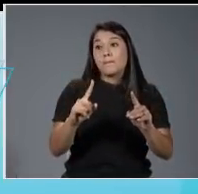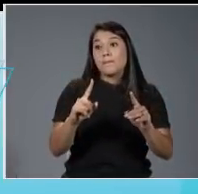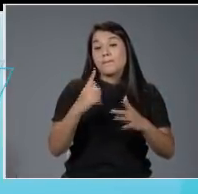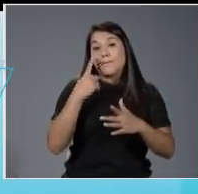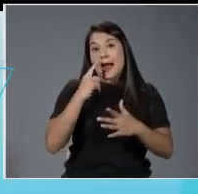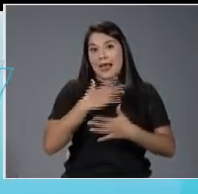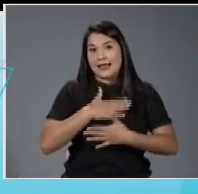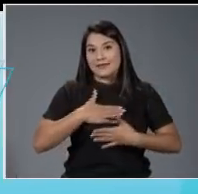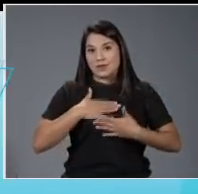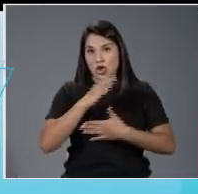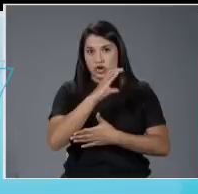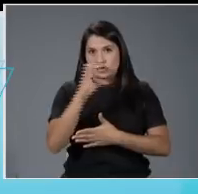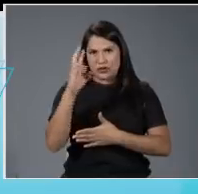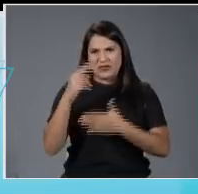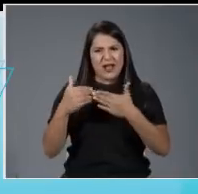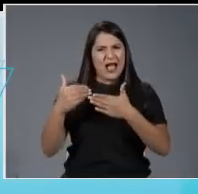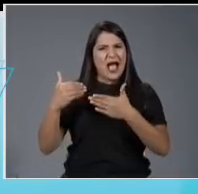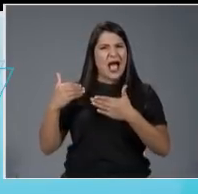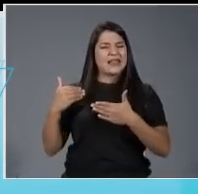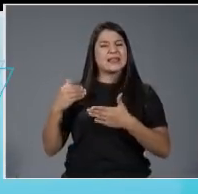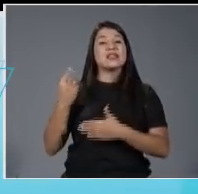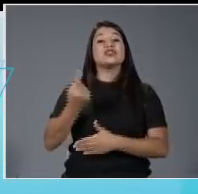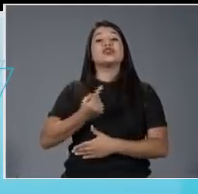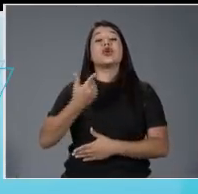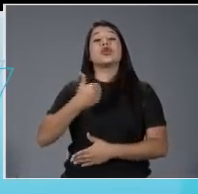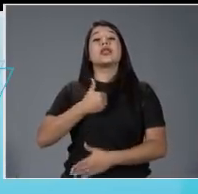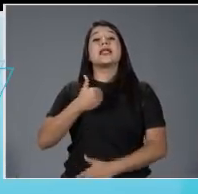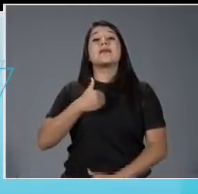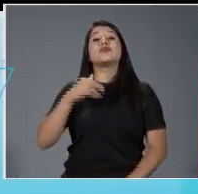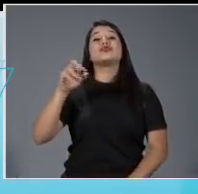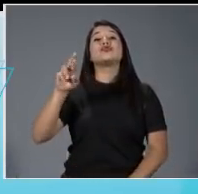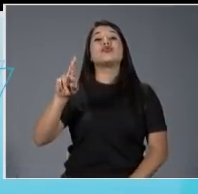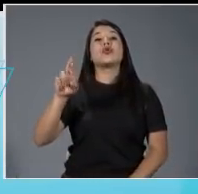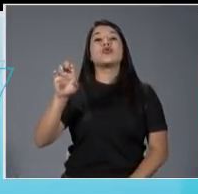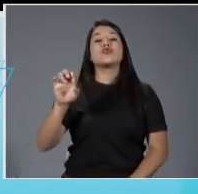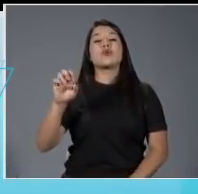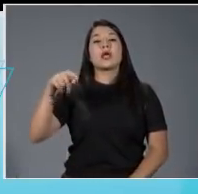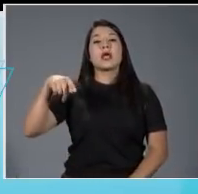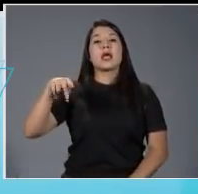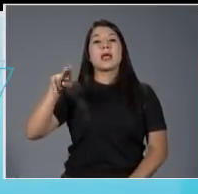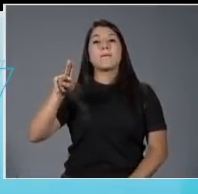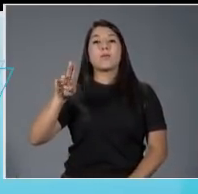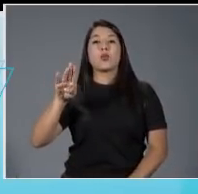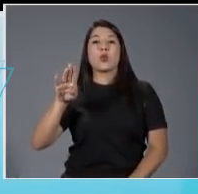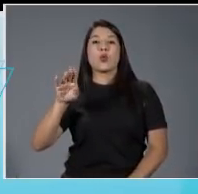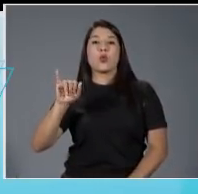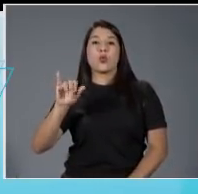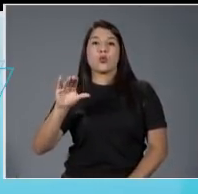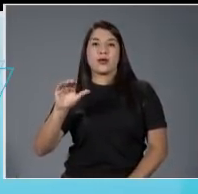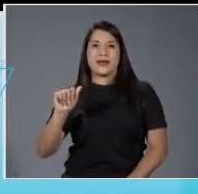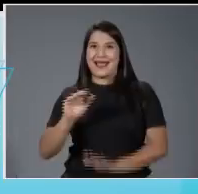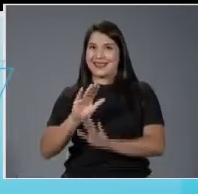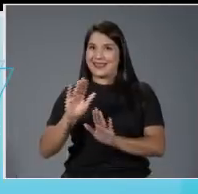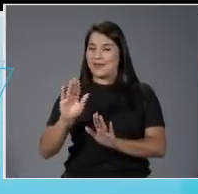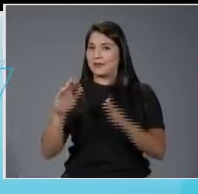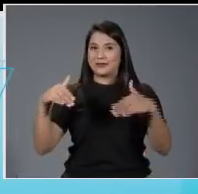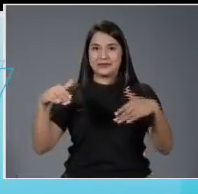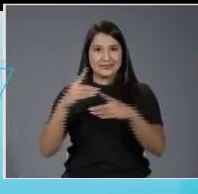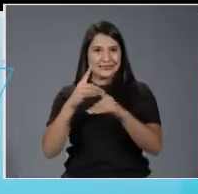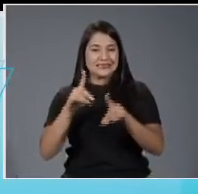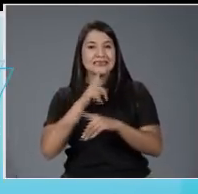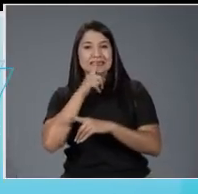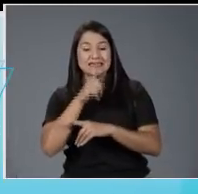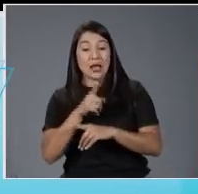democracia. Antes lo que teníamos era una república. Por eso es que ahora, cuando estamos de cara a cumplir los 200 años de